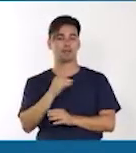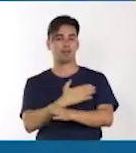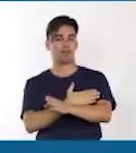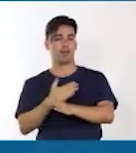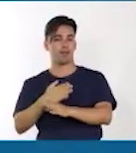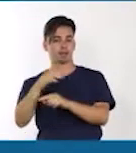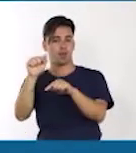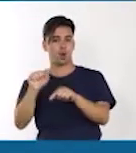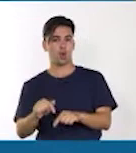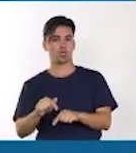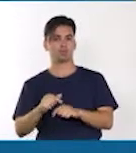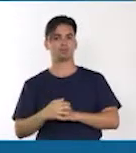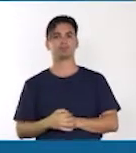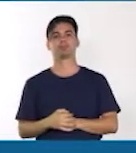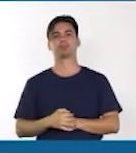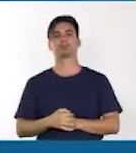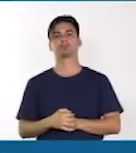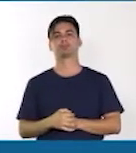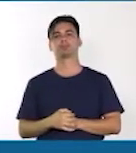XX a la actualidad.